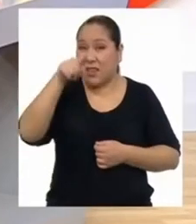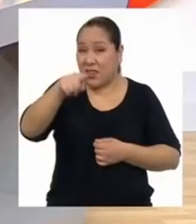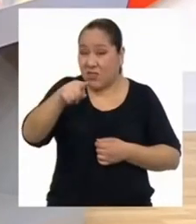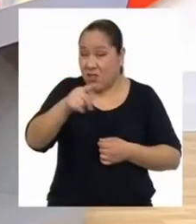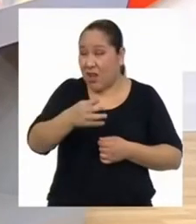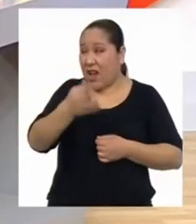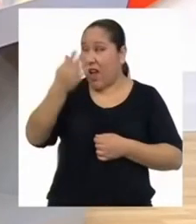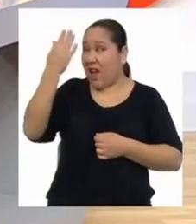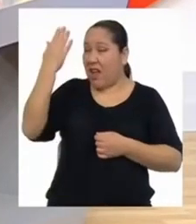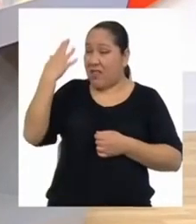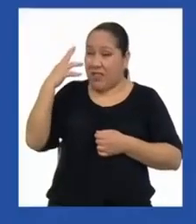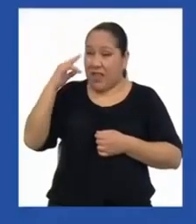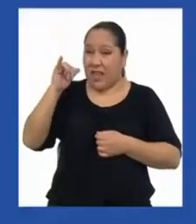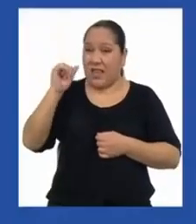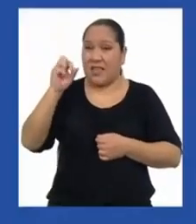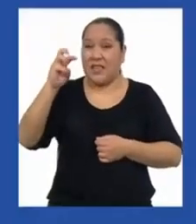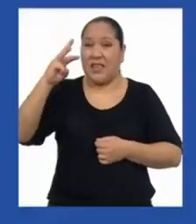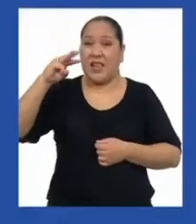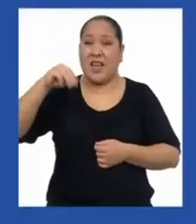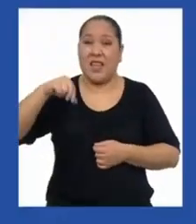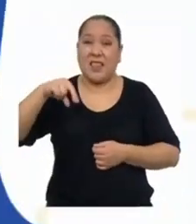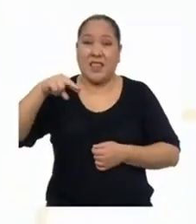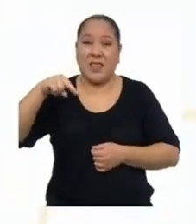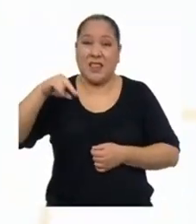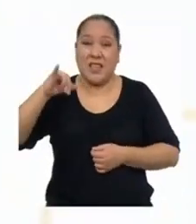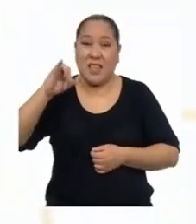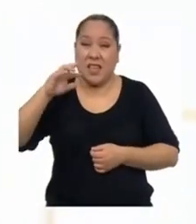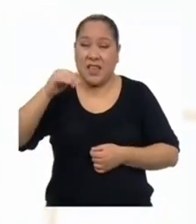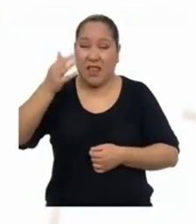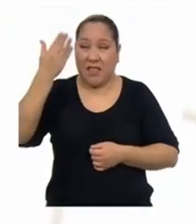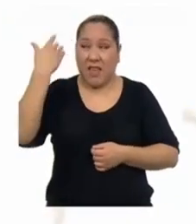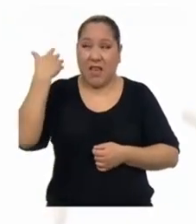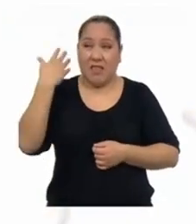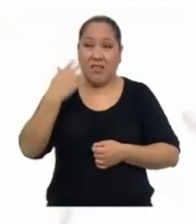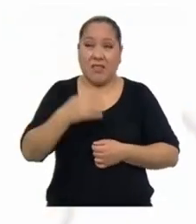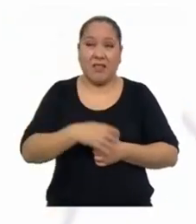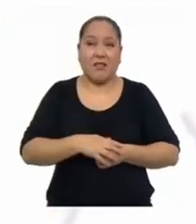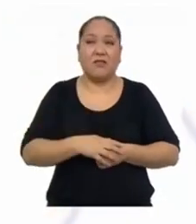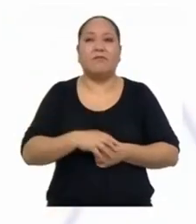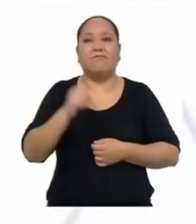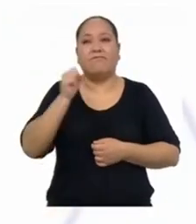sí. Eso le diría.